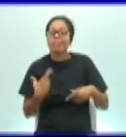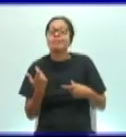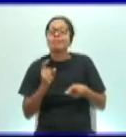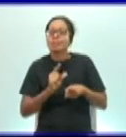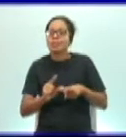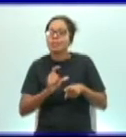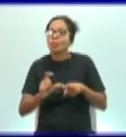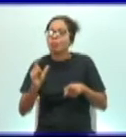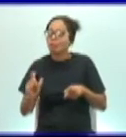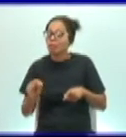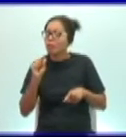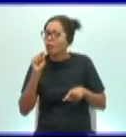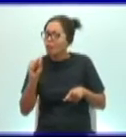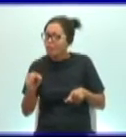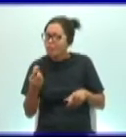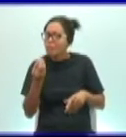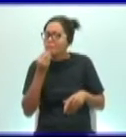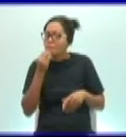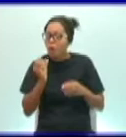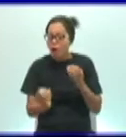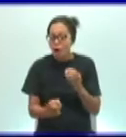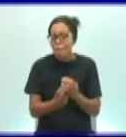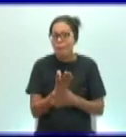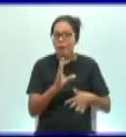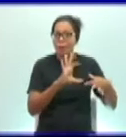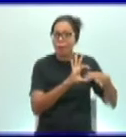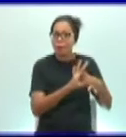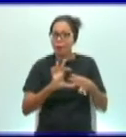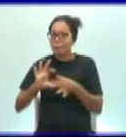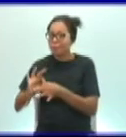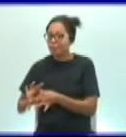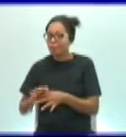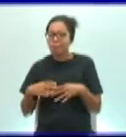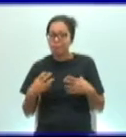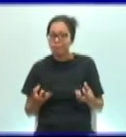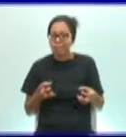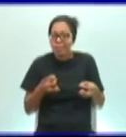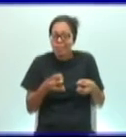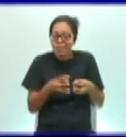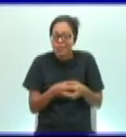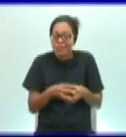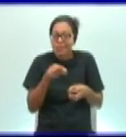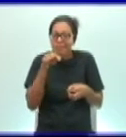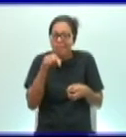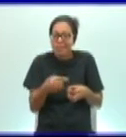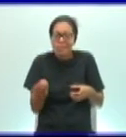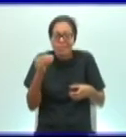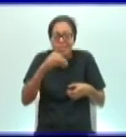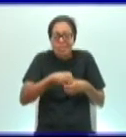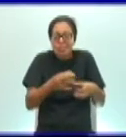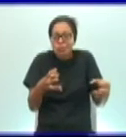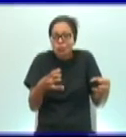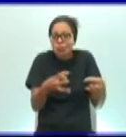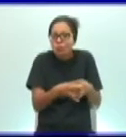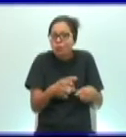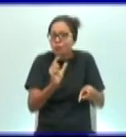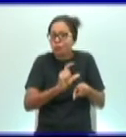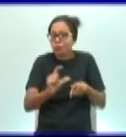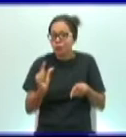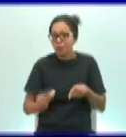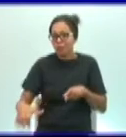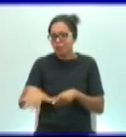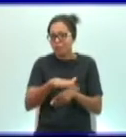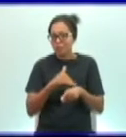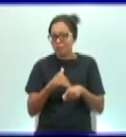de las cooperativas, posibilita la unidad que se produce dentro de ese mismo sector de los campesinos. Estamos hablando entonces de